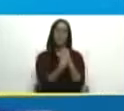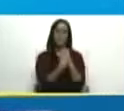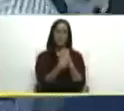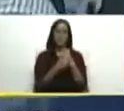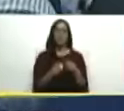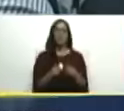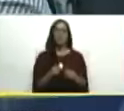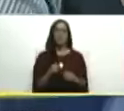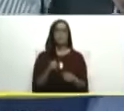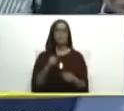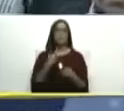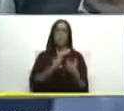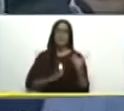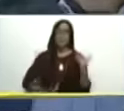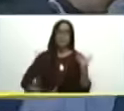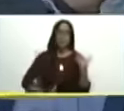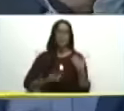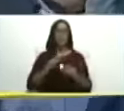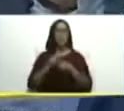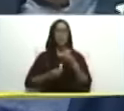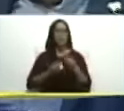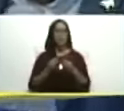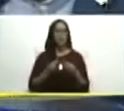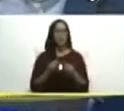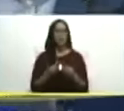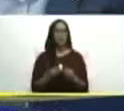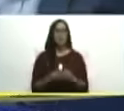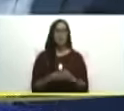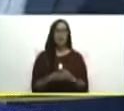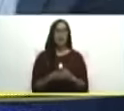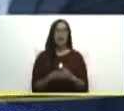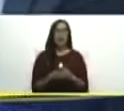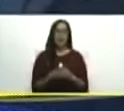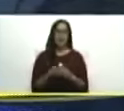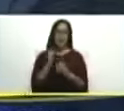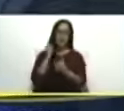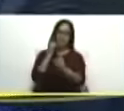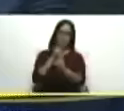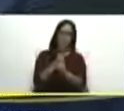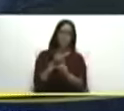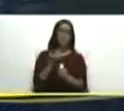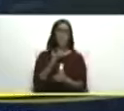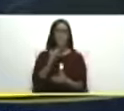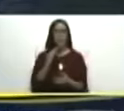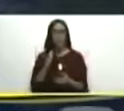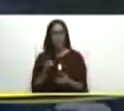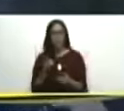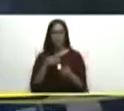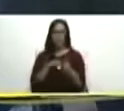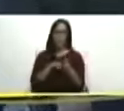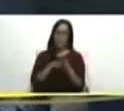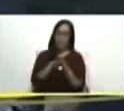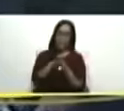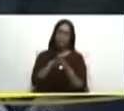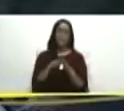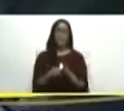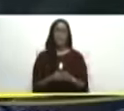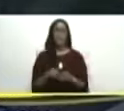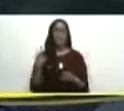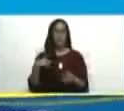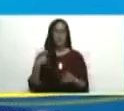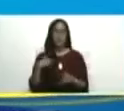venido, presidente, de alguna manera también afinándola, mejorando para que lo que tiene que